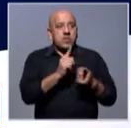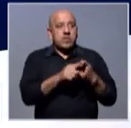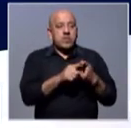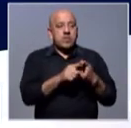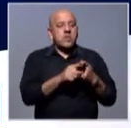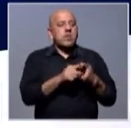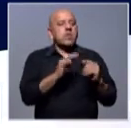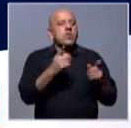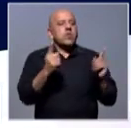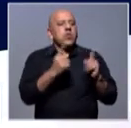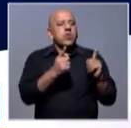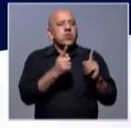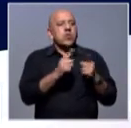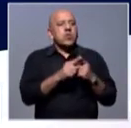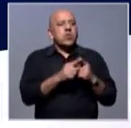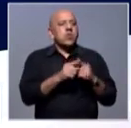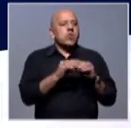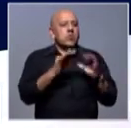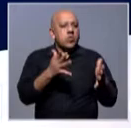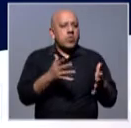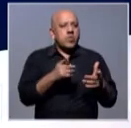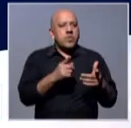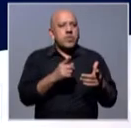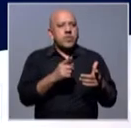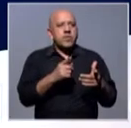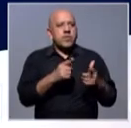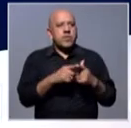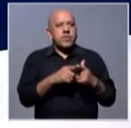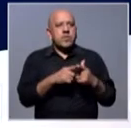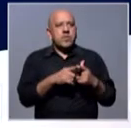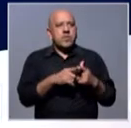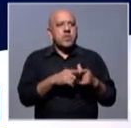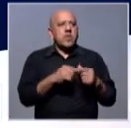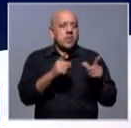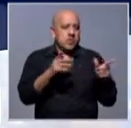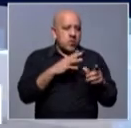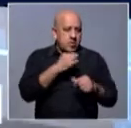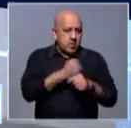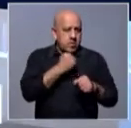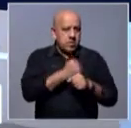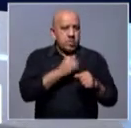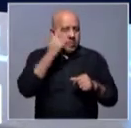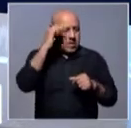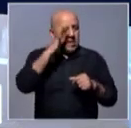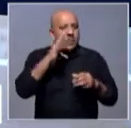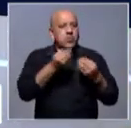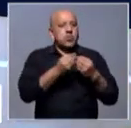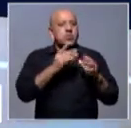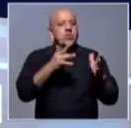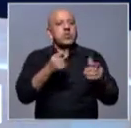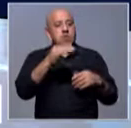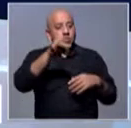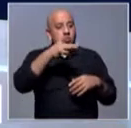acuciantes brevemente cómo es eso de ser en términos de afrontar el trabajo que nos imagina es mucho la única persona que